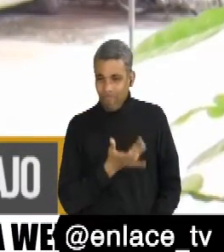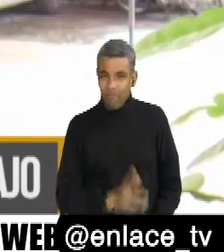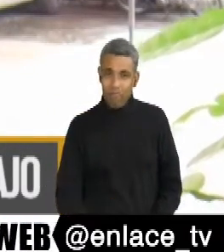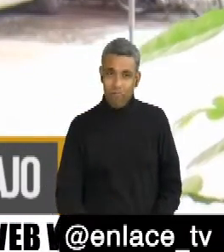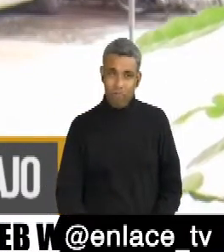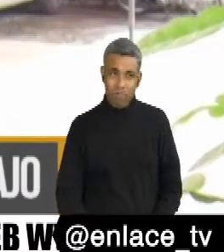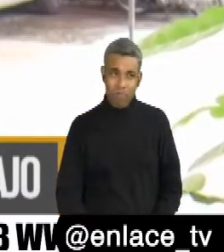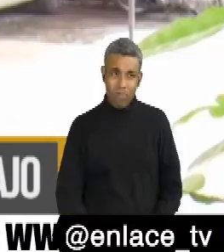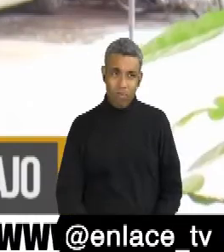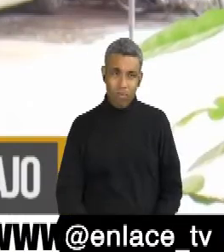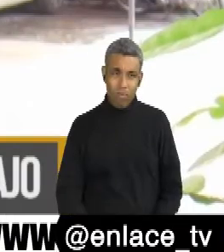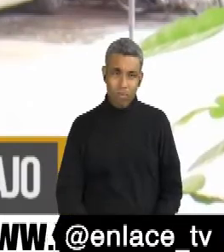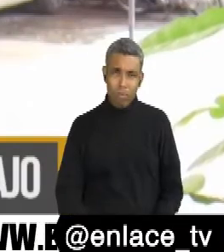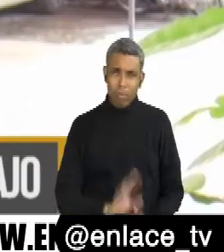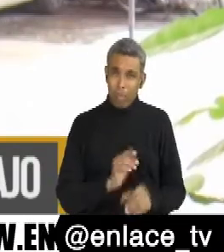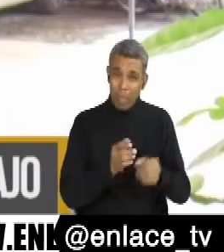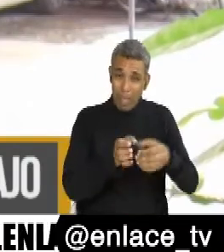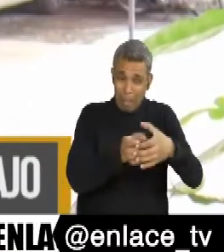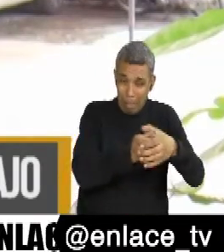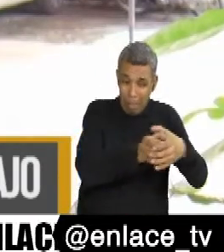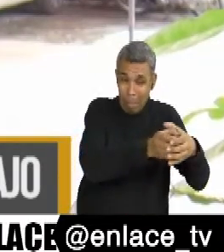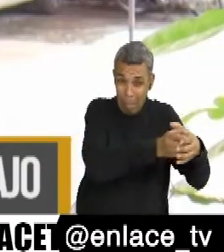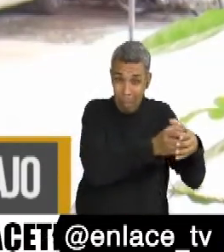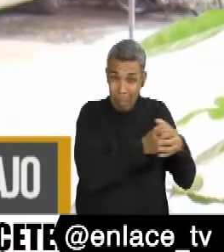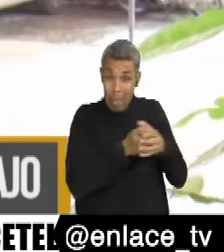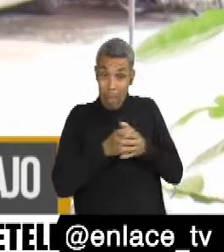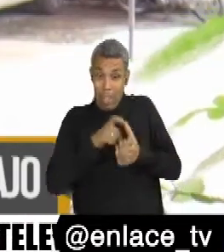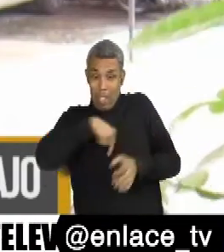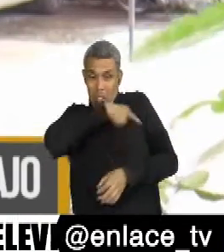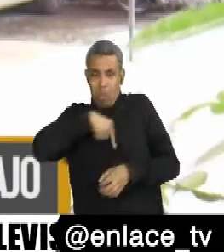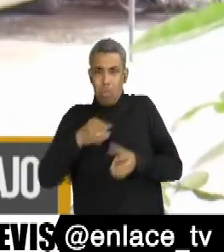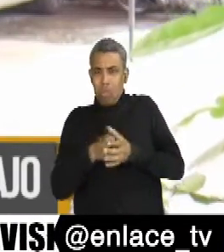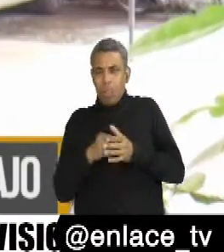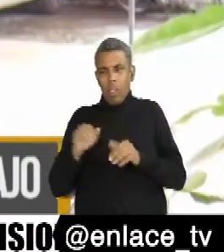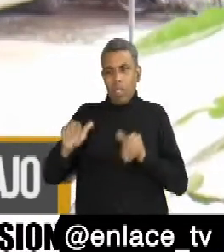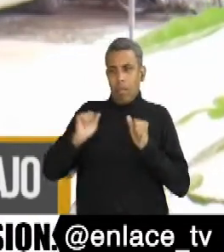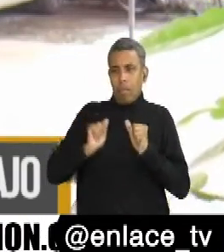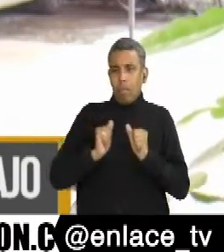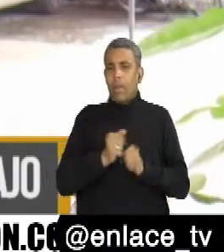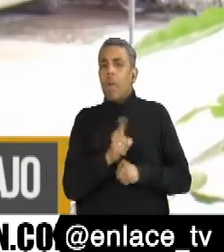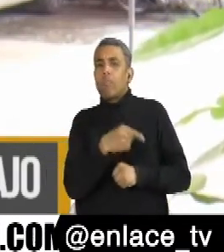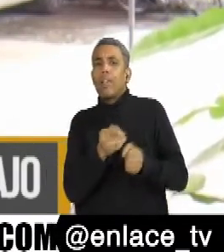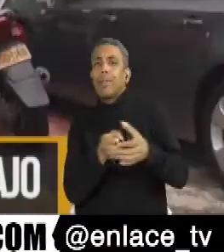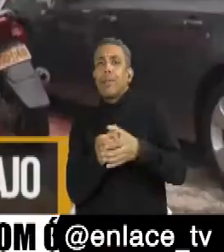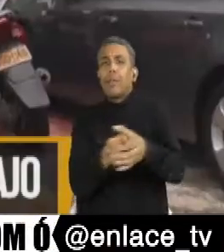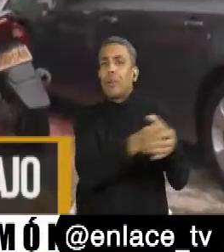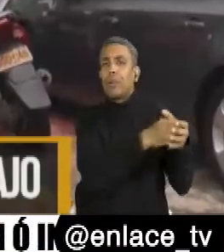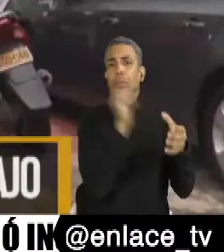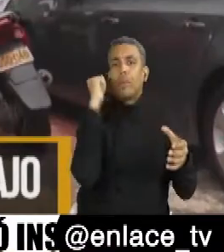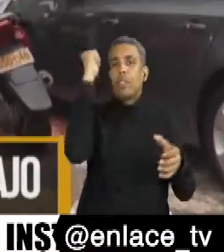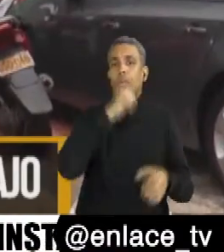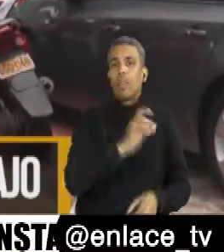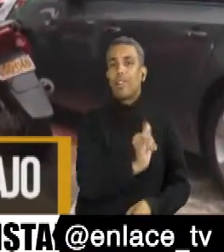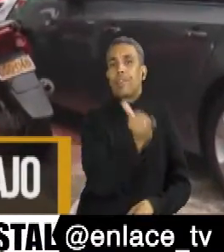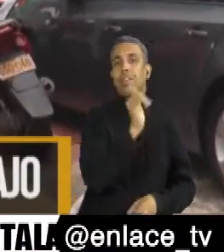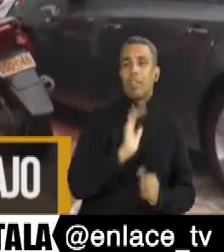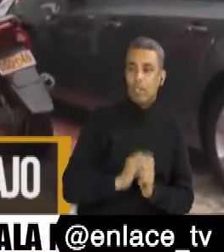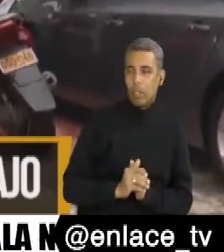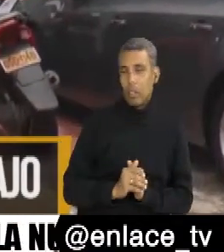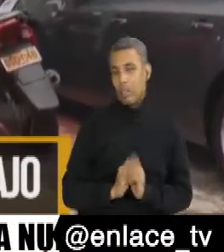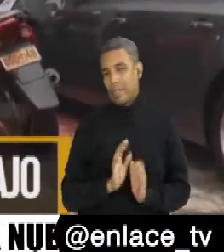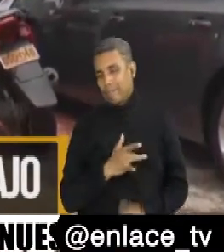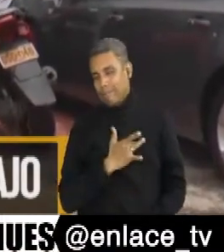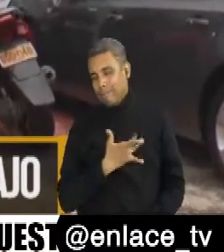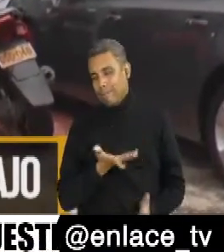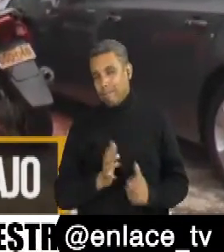concertar, pudimos reclamar y pudimos hacer una de nuestras mejores actividades a nivel sindicato. A esta hora la normalidad ha retornado al